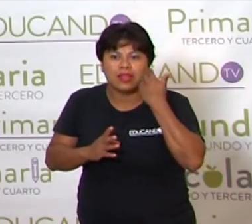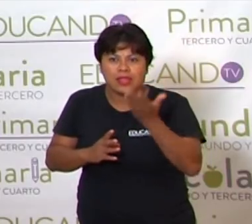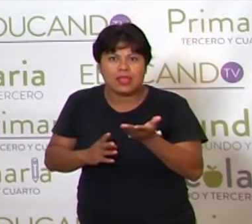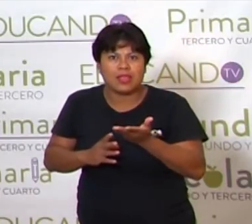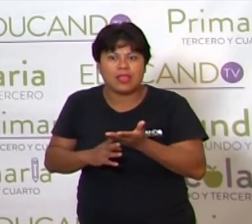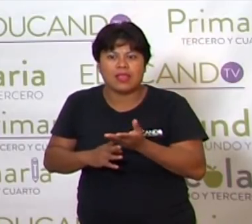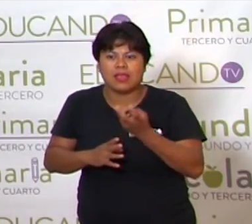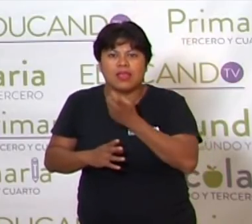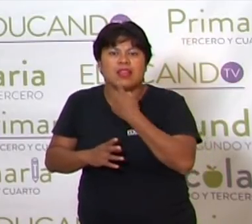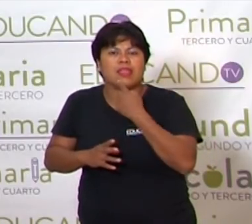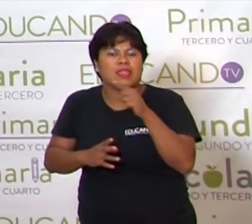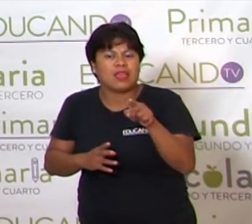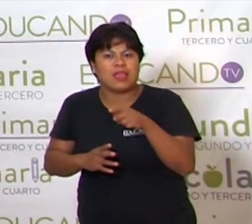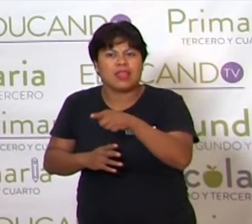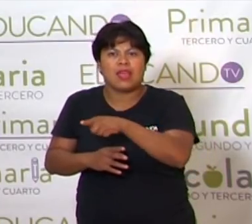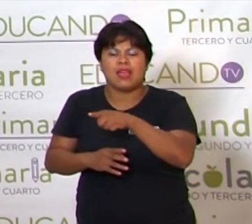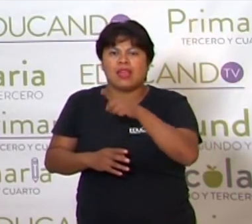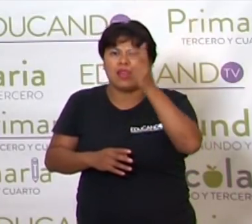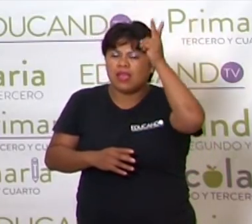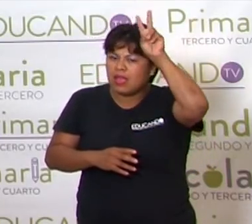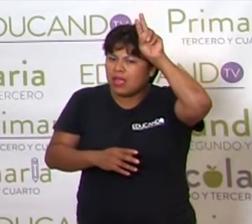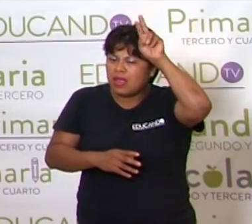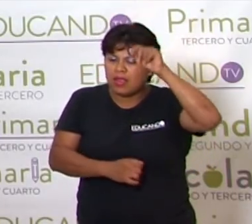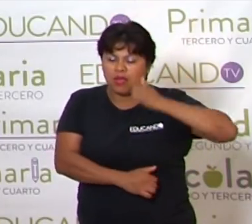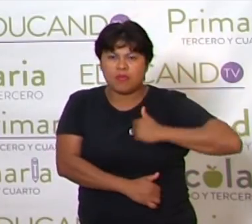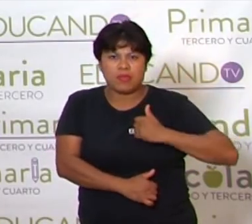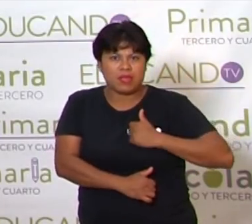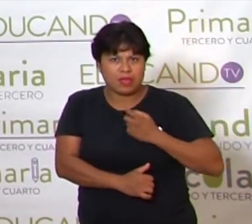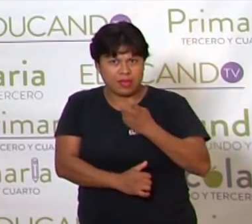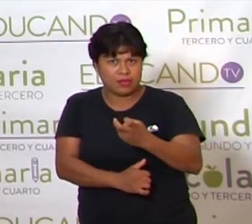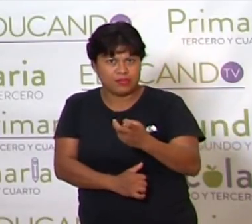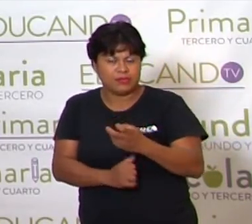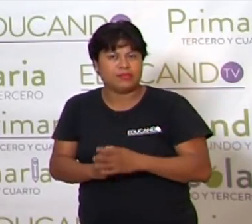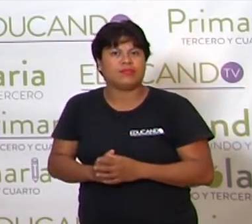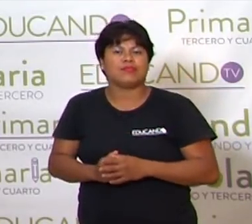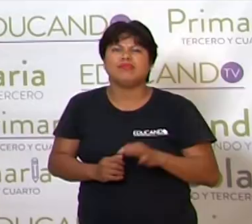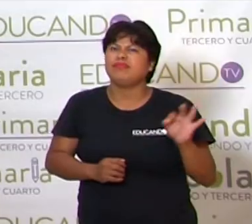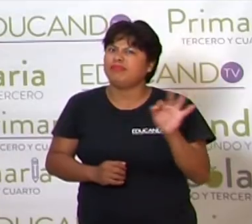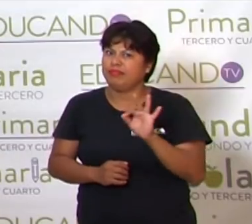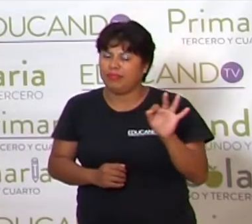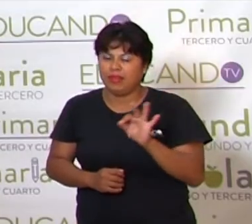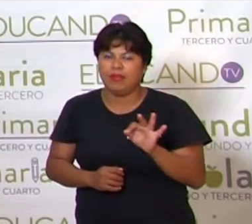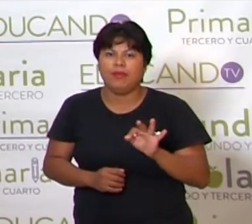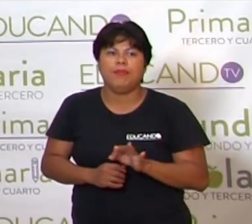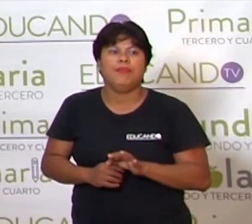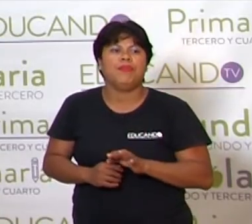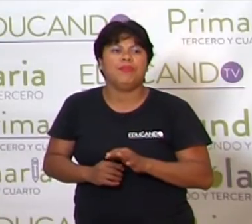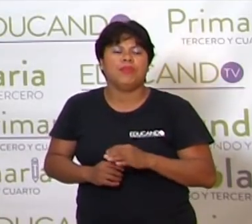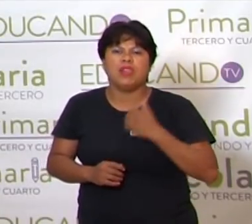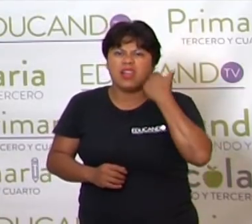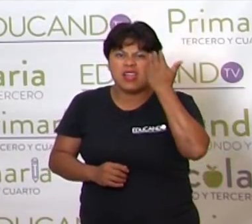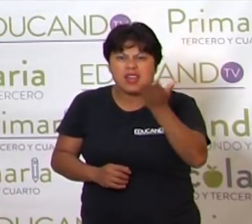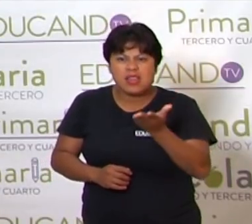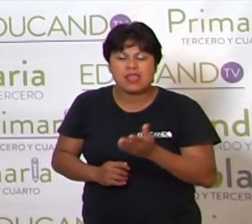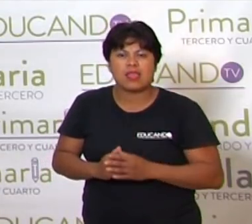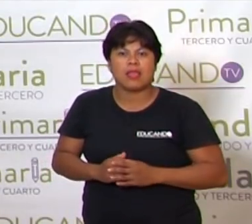que le dijera la arriera en ese momento? Seguramente le estaba